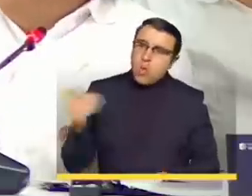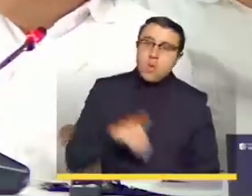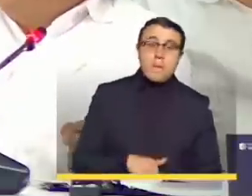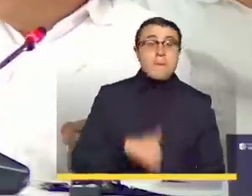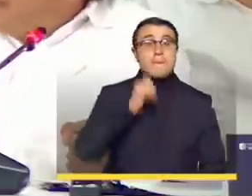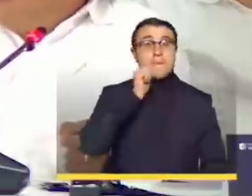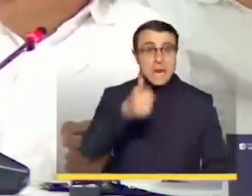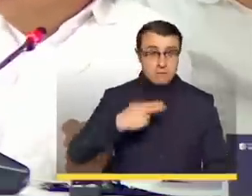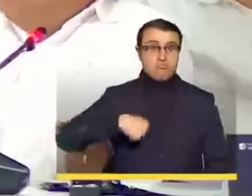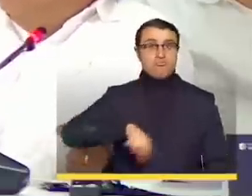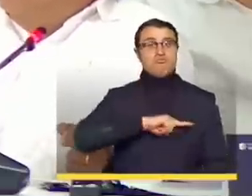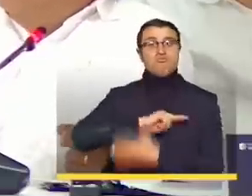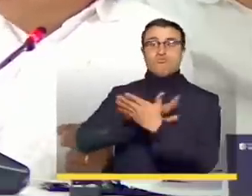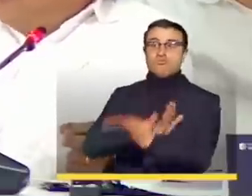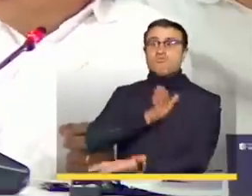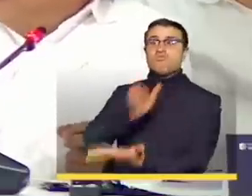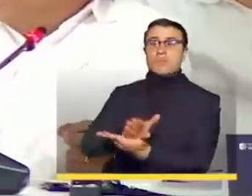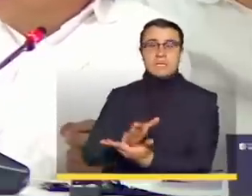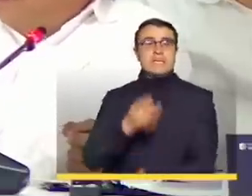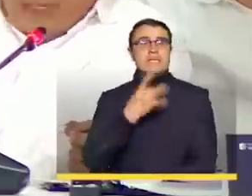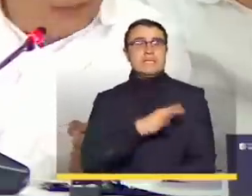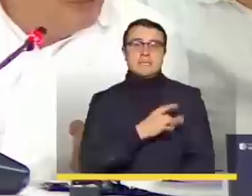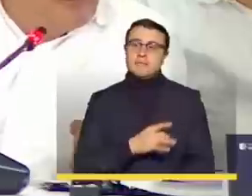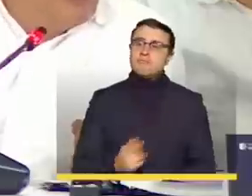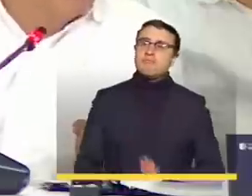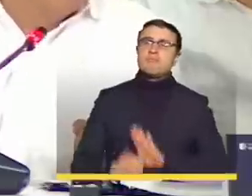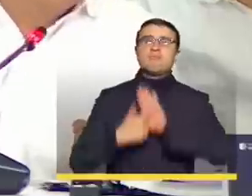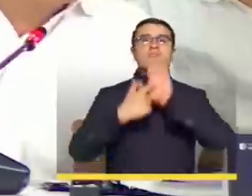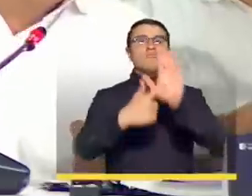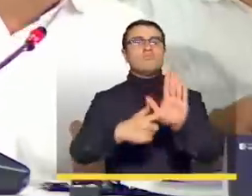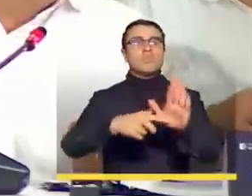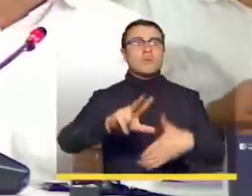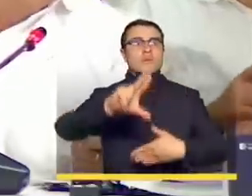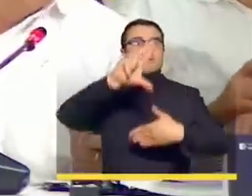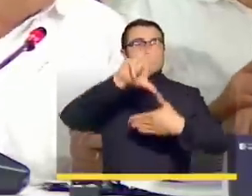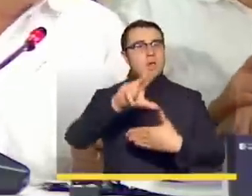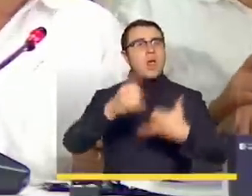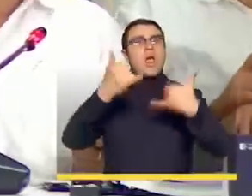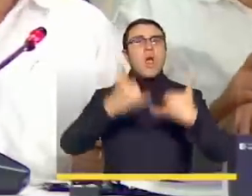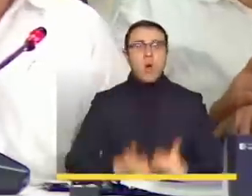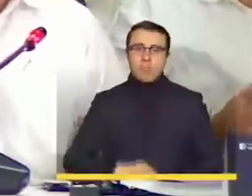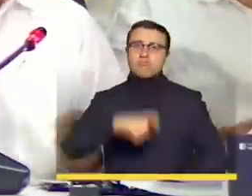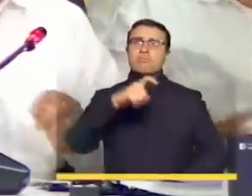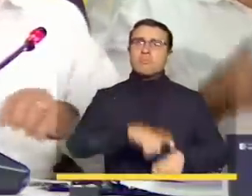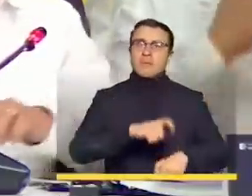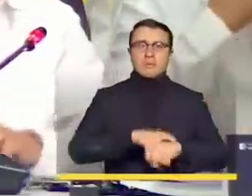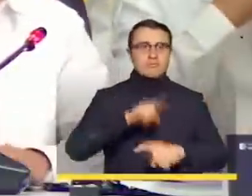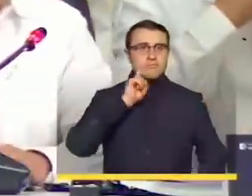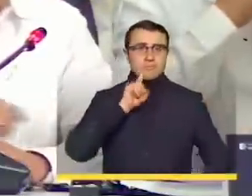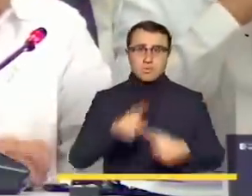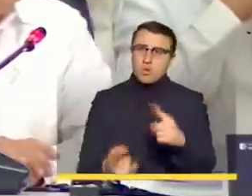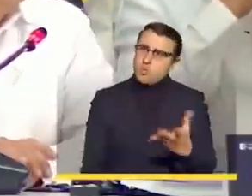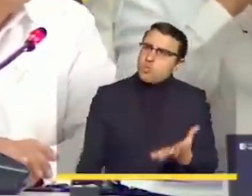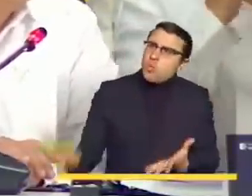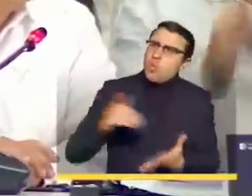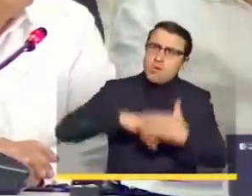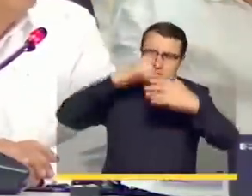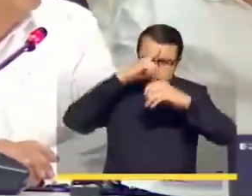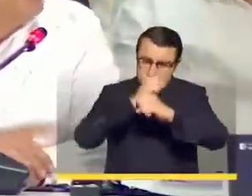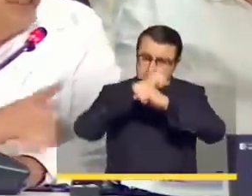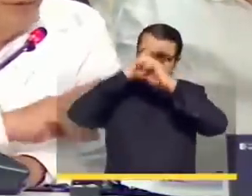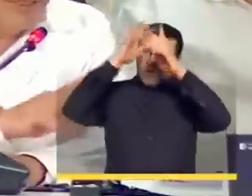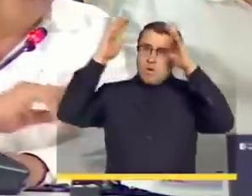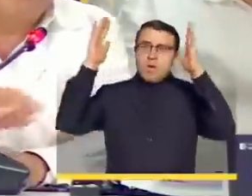mañana estaremos allá para decirle al pueblo latinoamericano que es el momento de reconstruir la ilusión y la